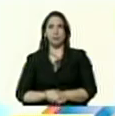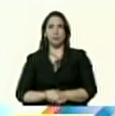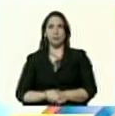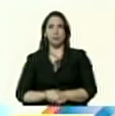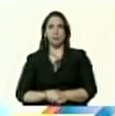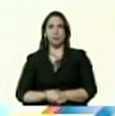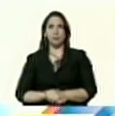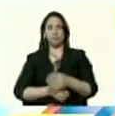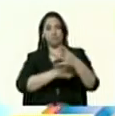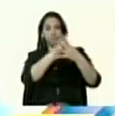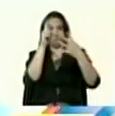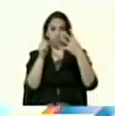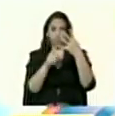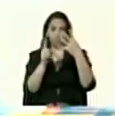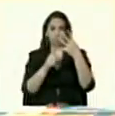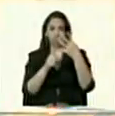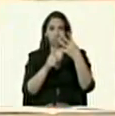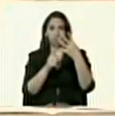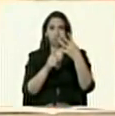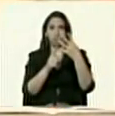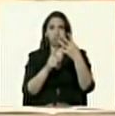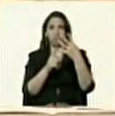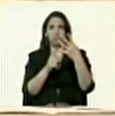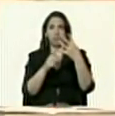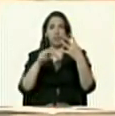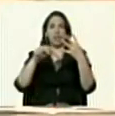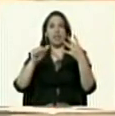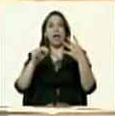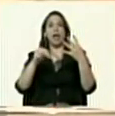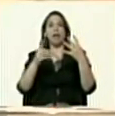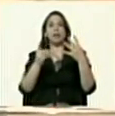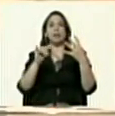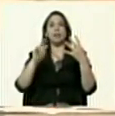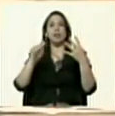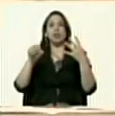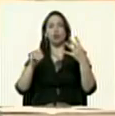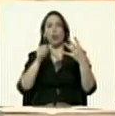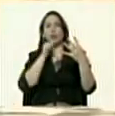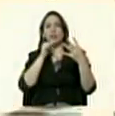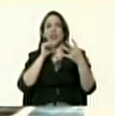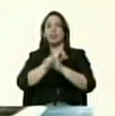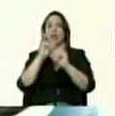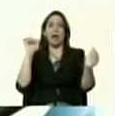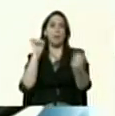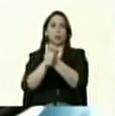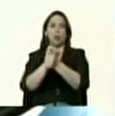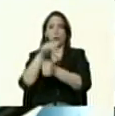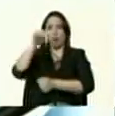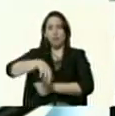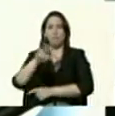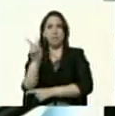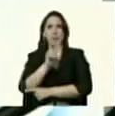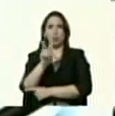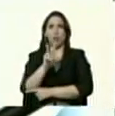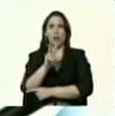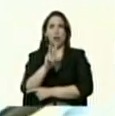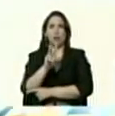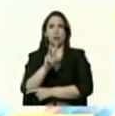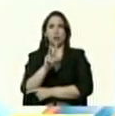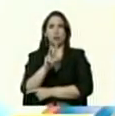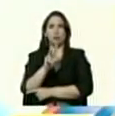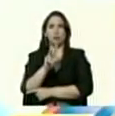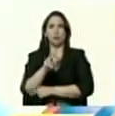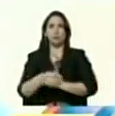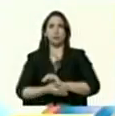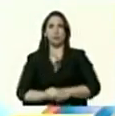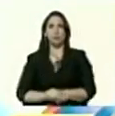Y Iván Pozo Pedroso, Nandito, quien fue capturado por el SEBIN